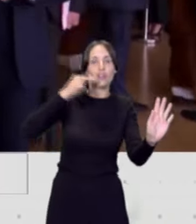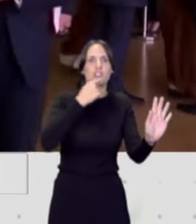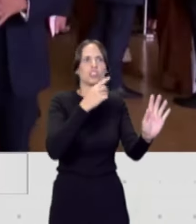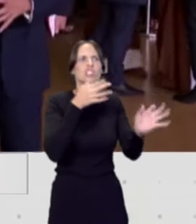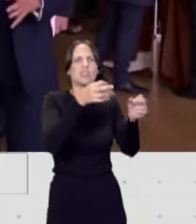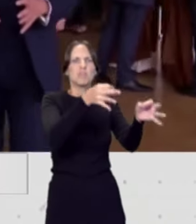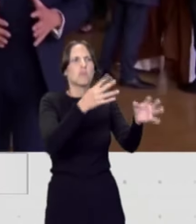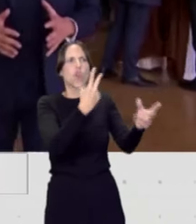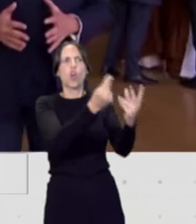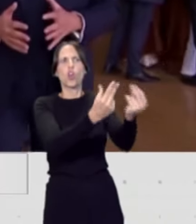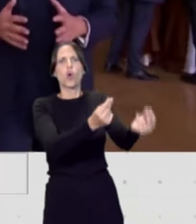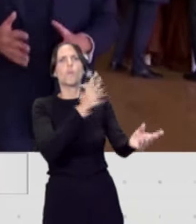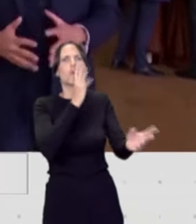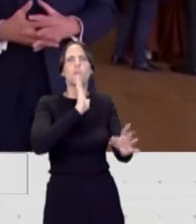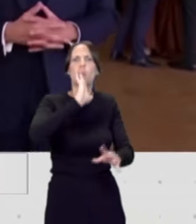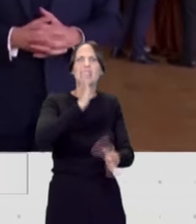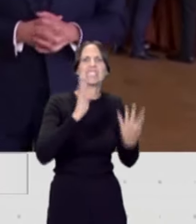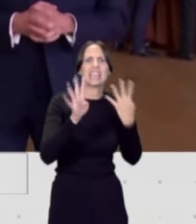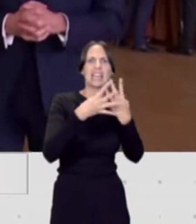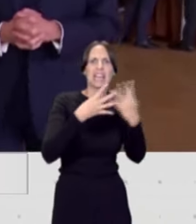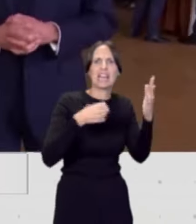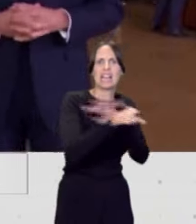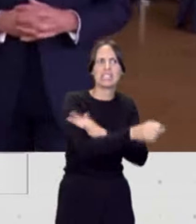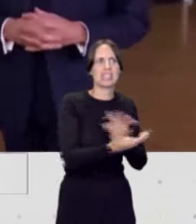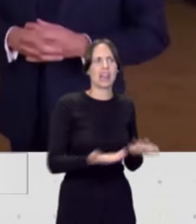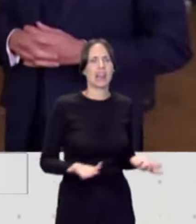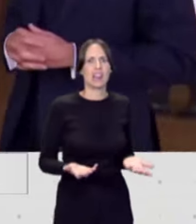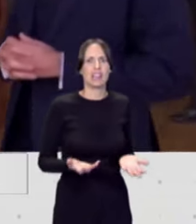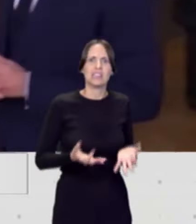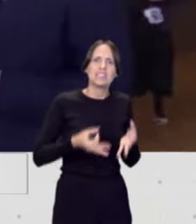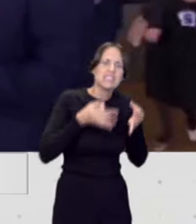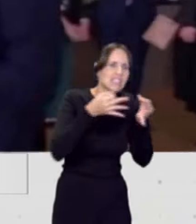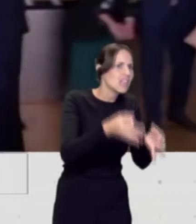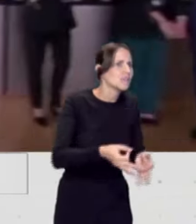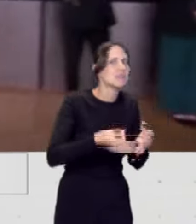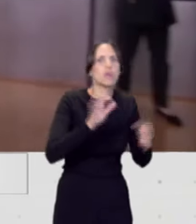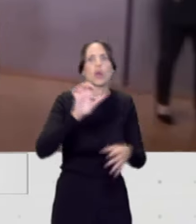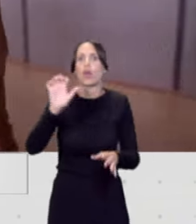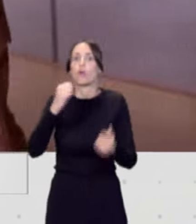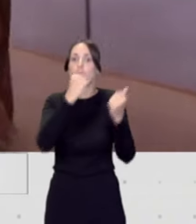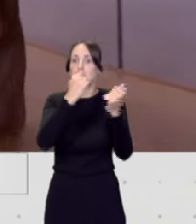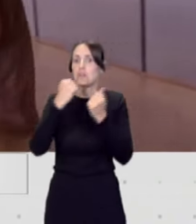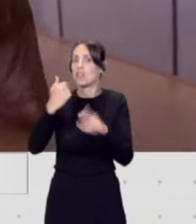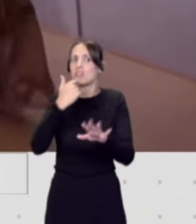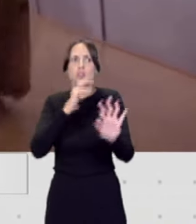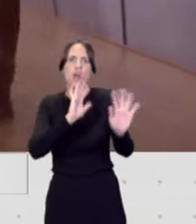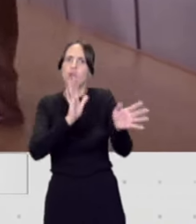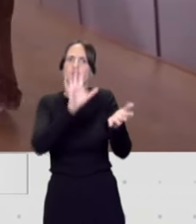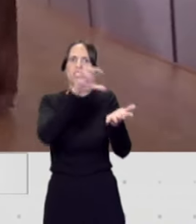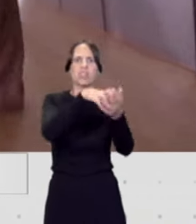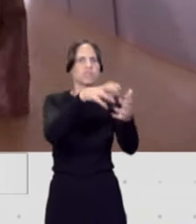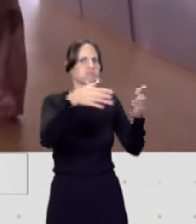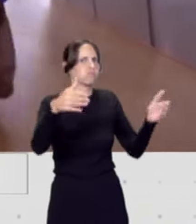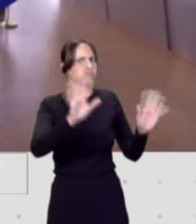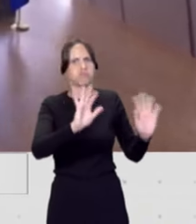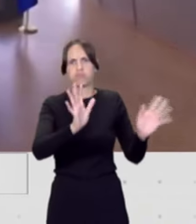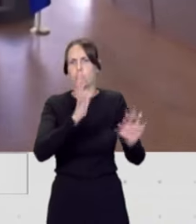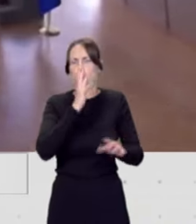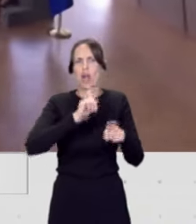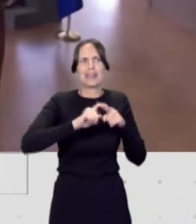tienen similitudes a las cárceles, ¿no? Siempre se han estado negando las instituciones a este tipo de centros, de macrocentros de